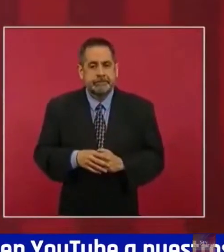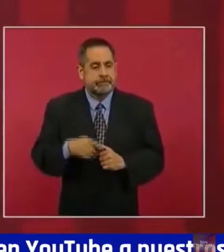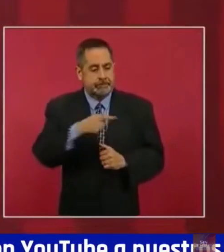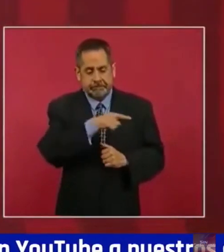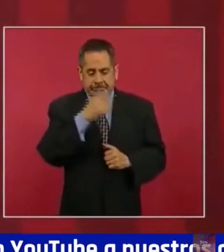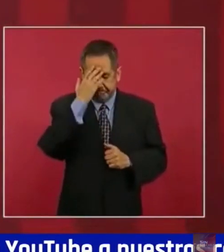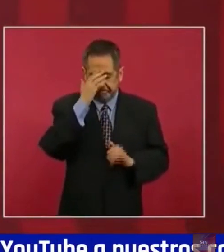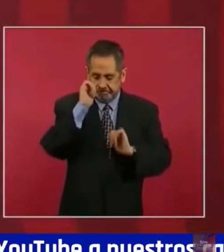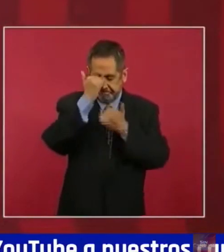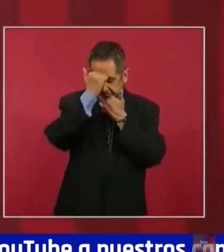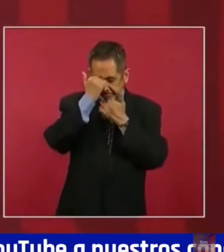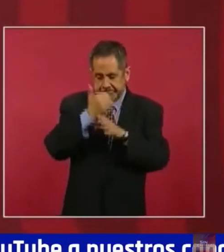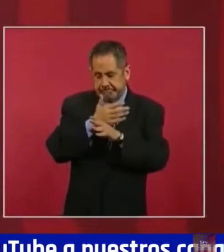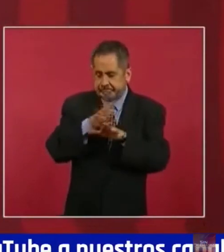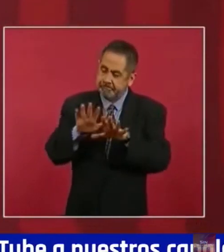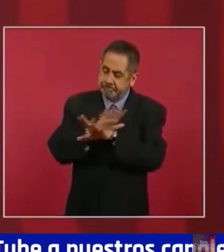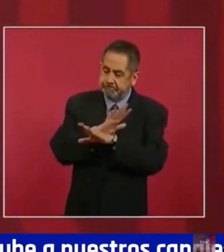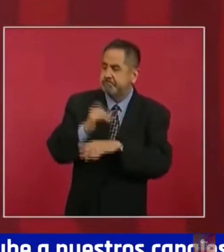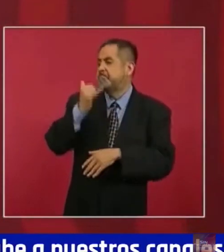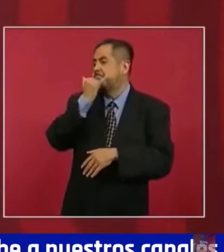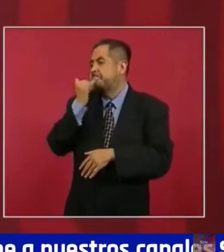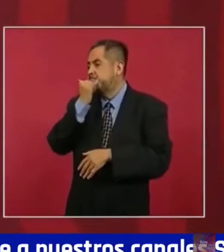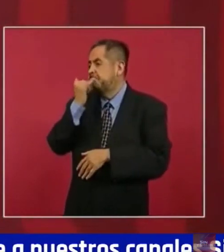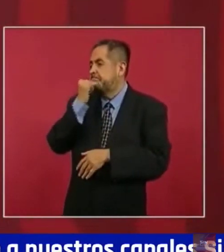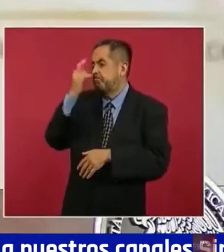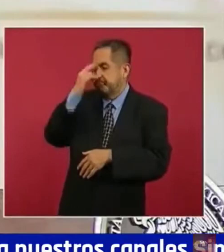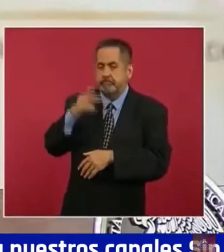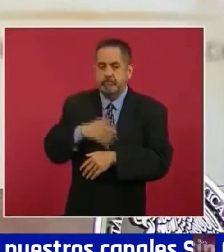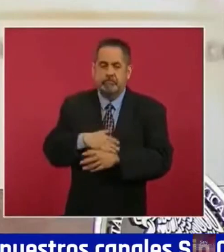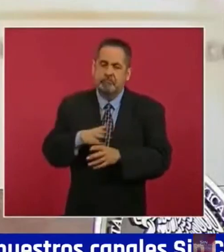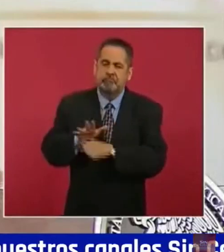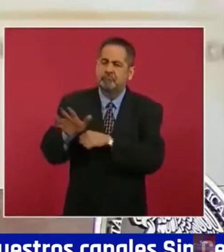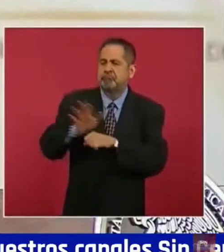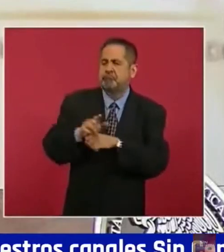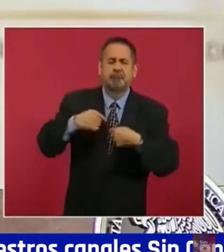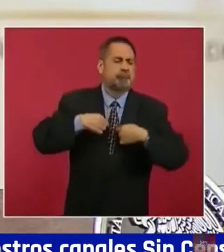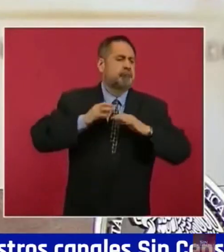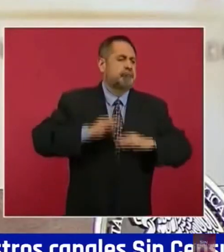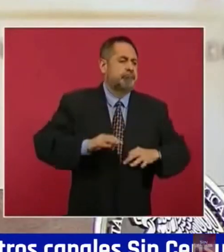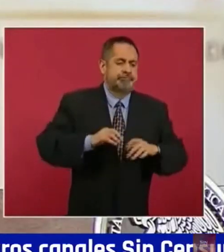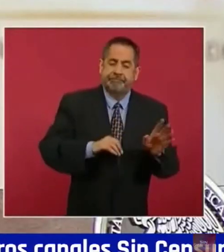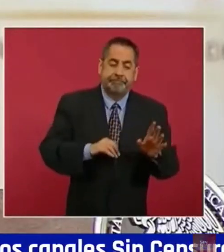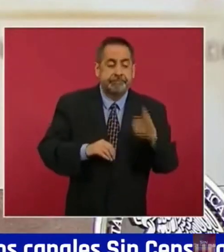de rectificar y no caen en la autocomplacencia.